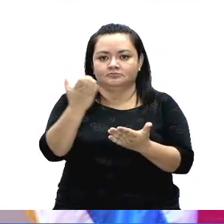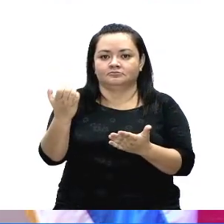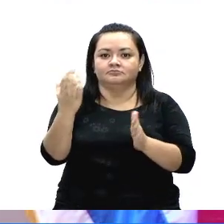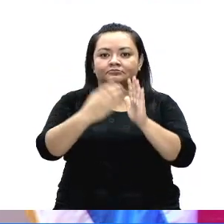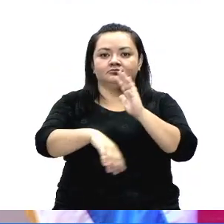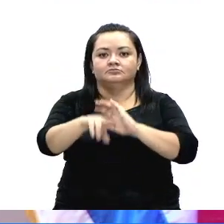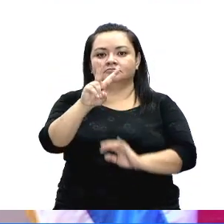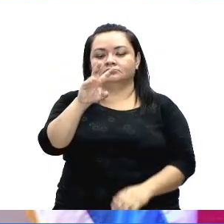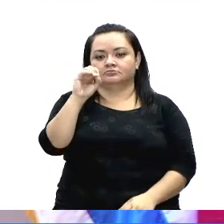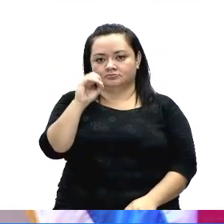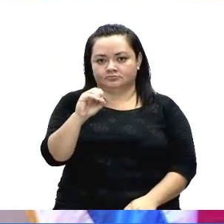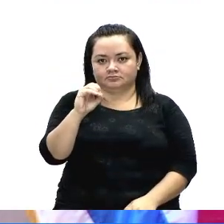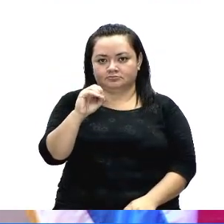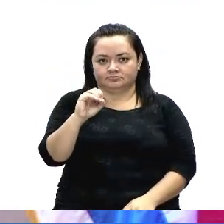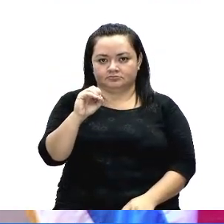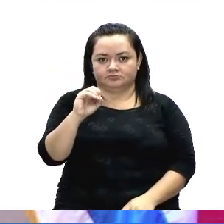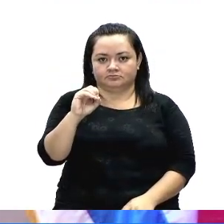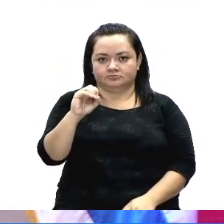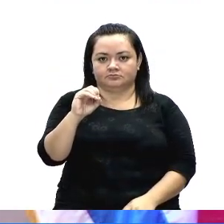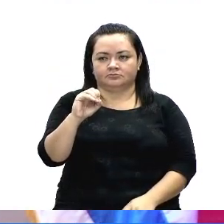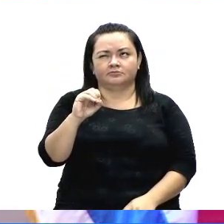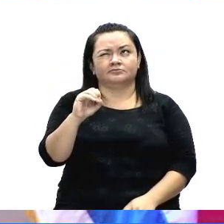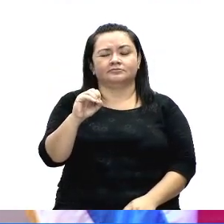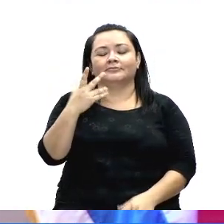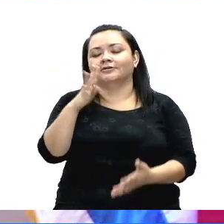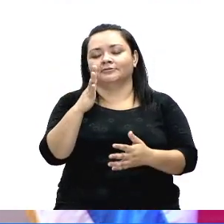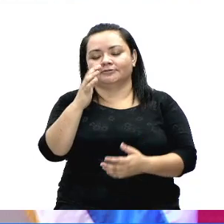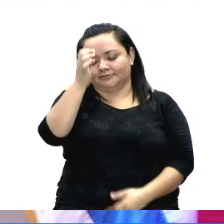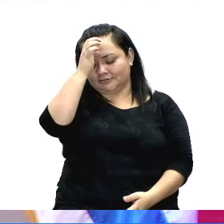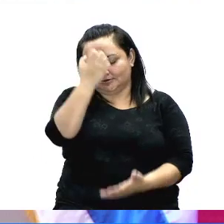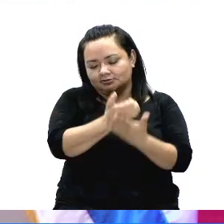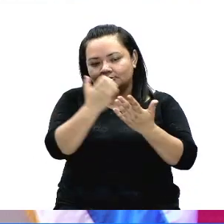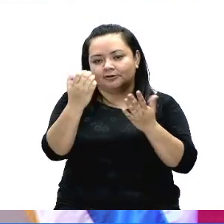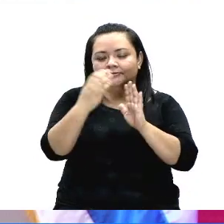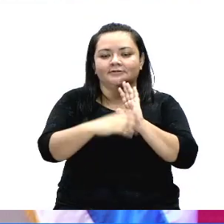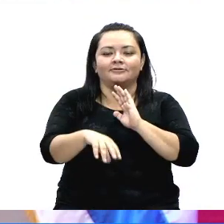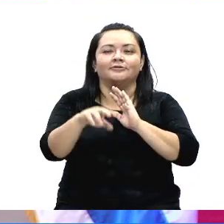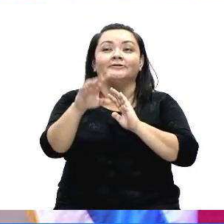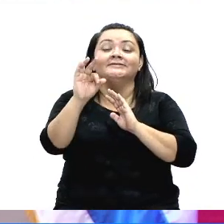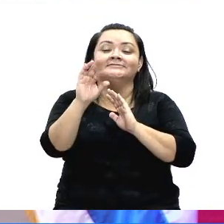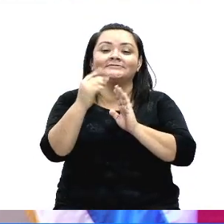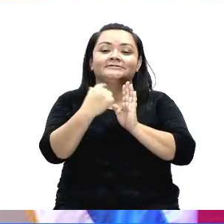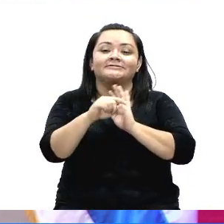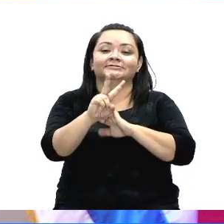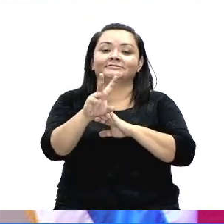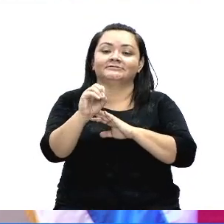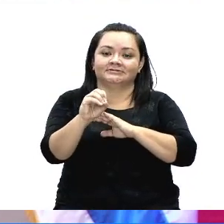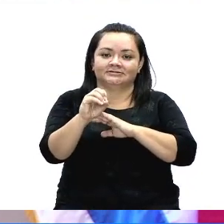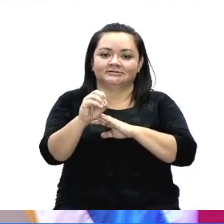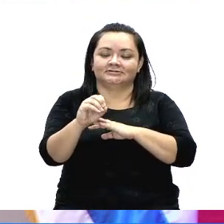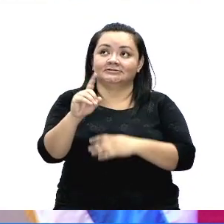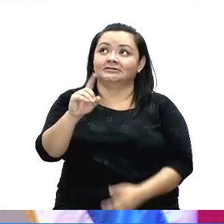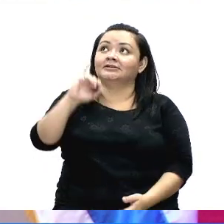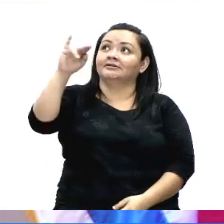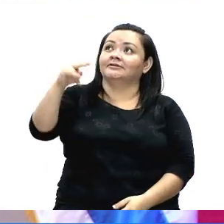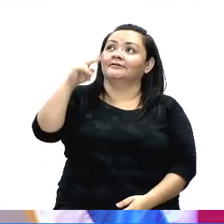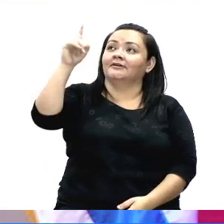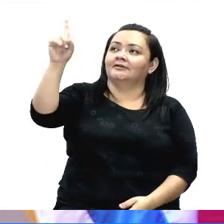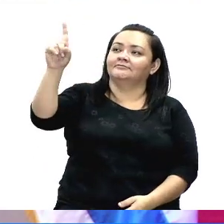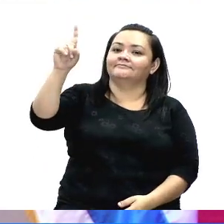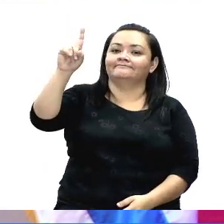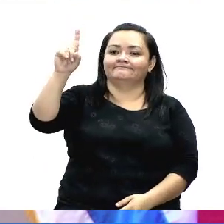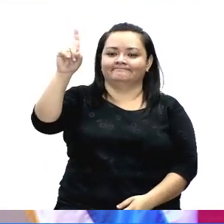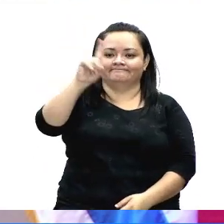20 19 perdón versículo 20 y descendió jehová sobre el